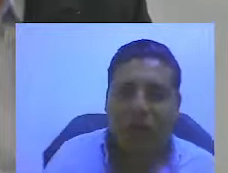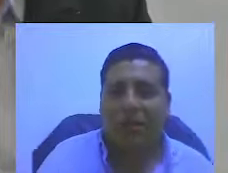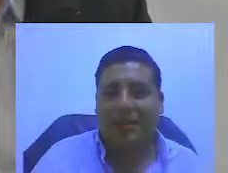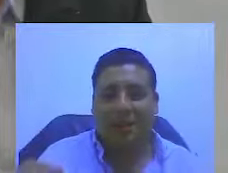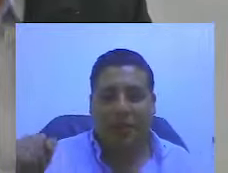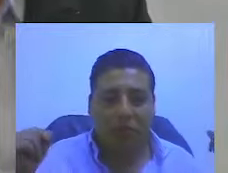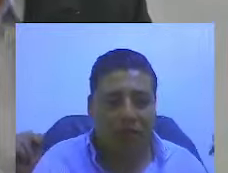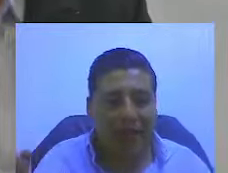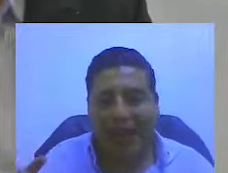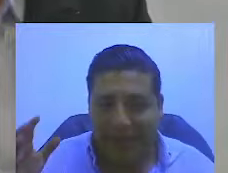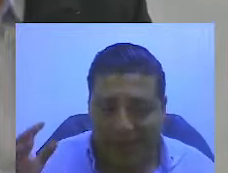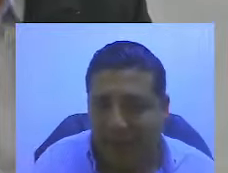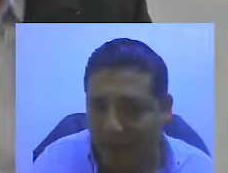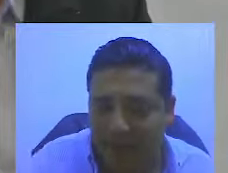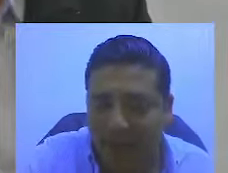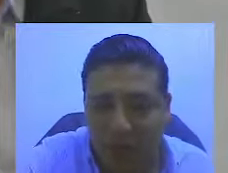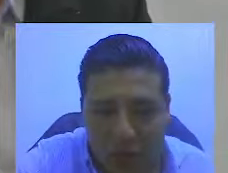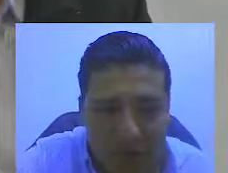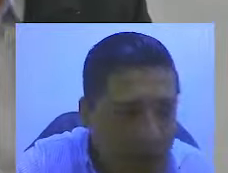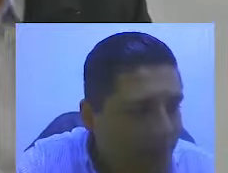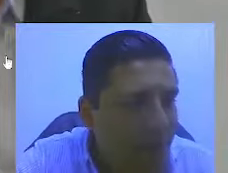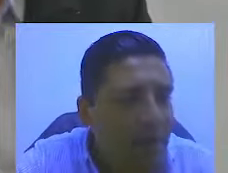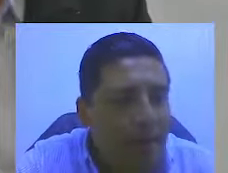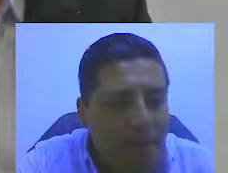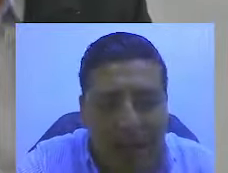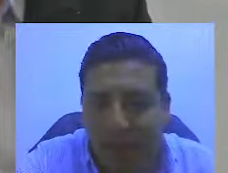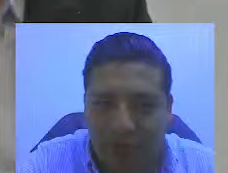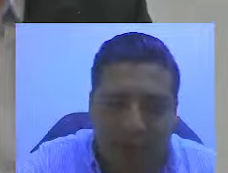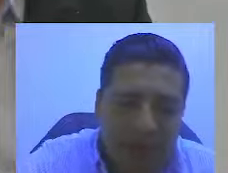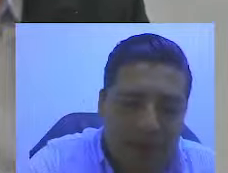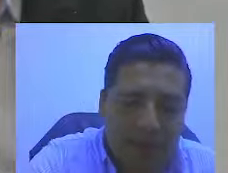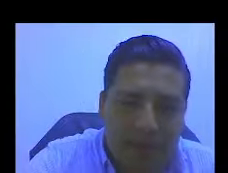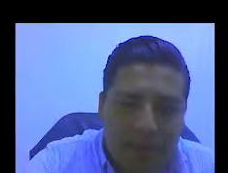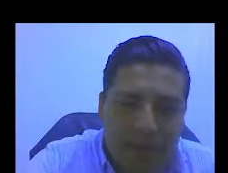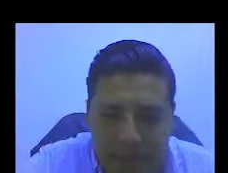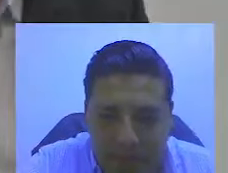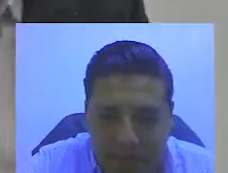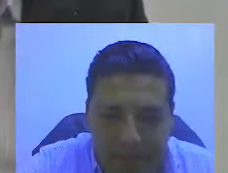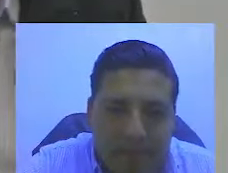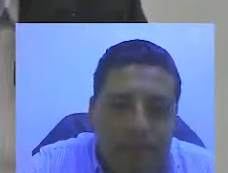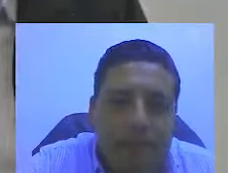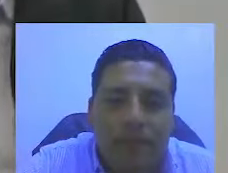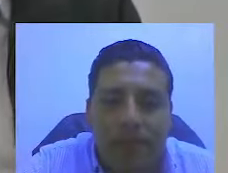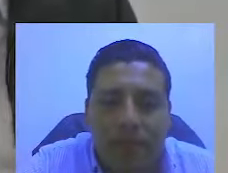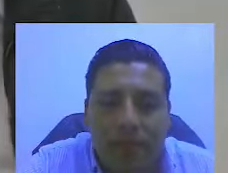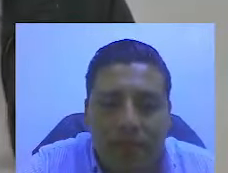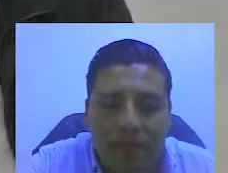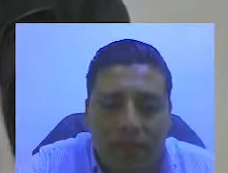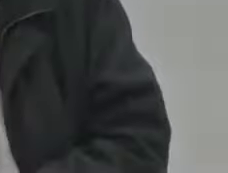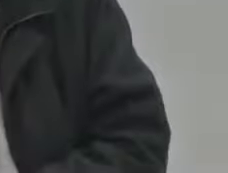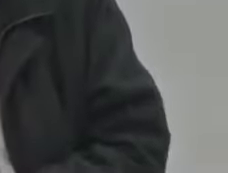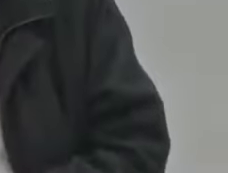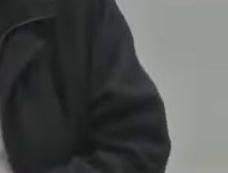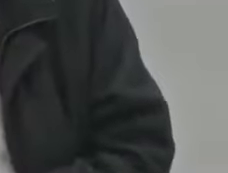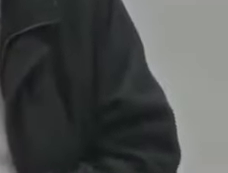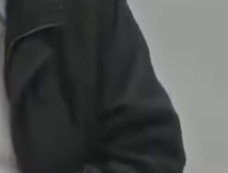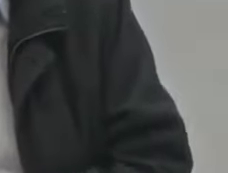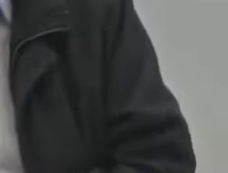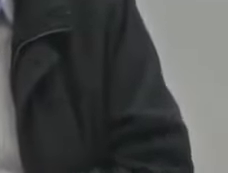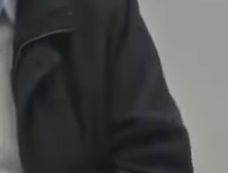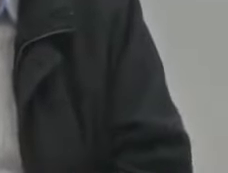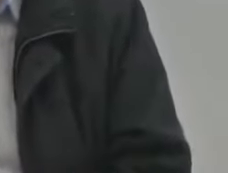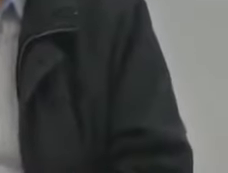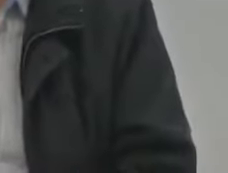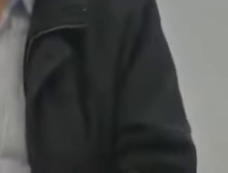unos cuantos sino que se perjudica literalmente a todo el pueblo veamos el video pero yo hago un llamado a los integrantes de la suprema corte de